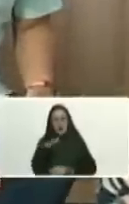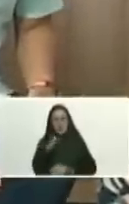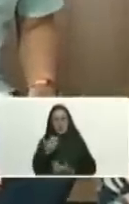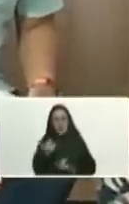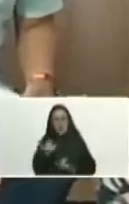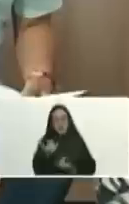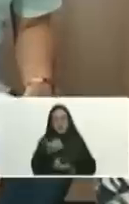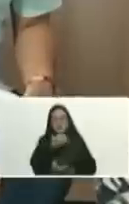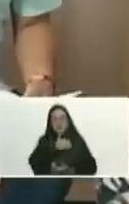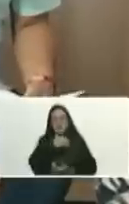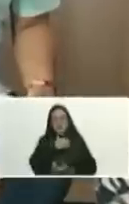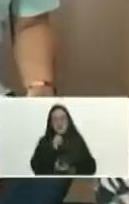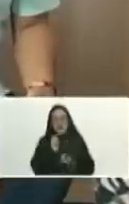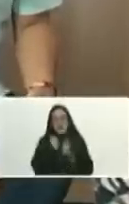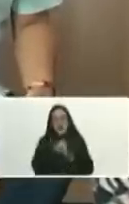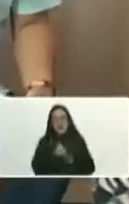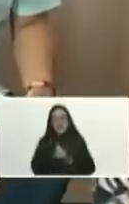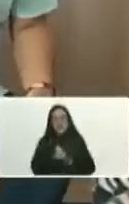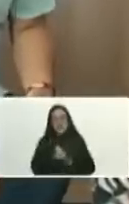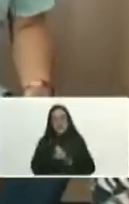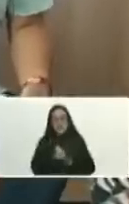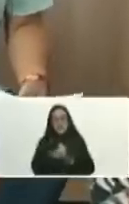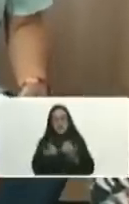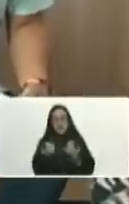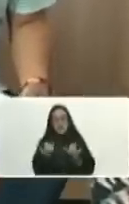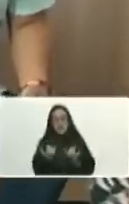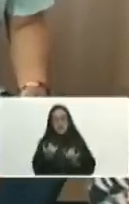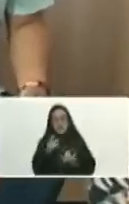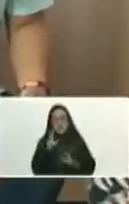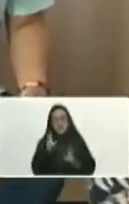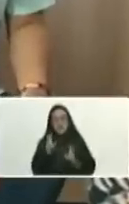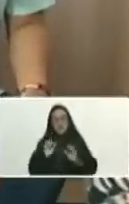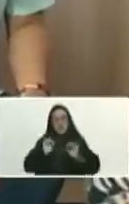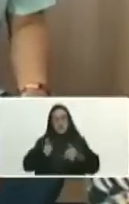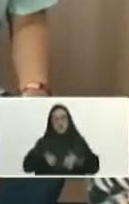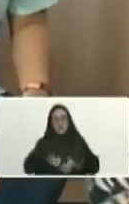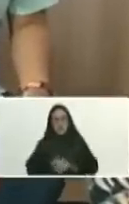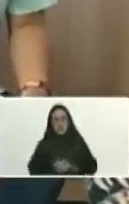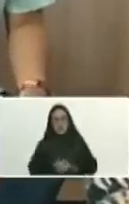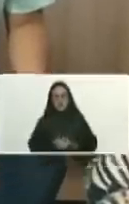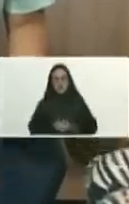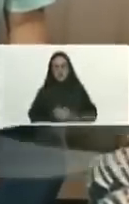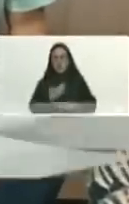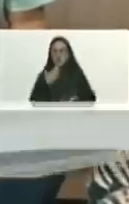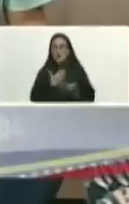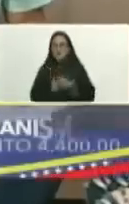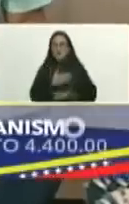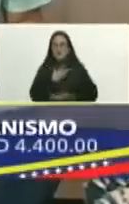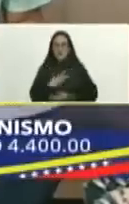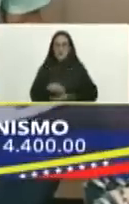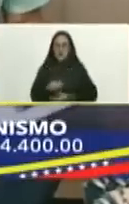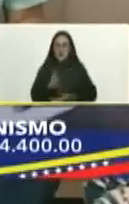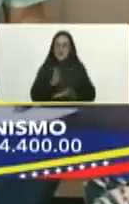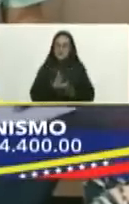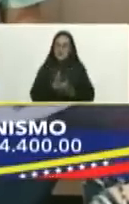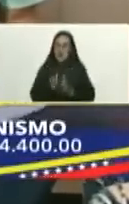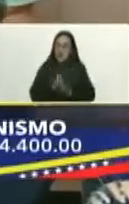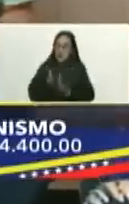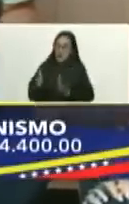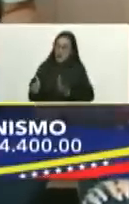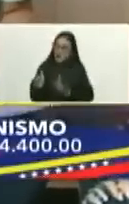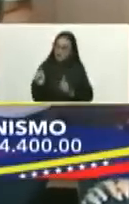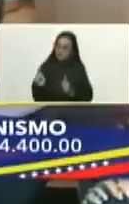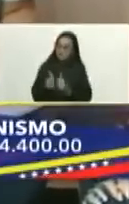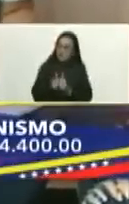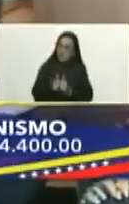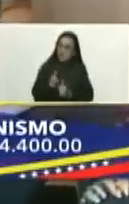al frente de los cambios, la transformación, esta nueva etapa, este nuevo comienzo. Gracias, presidente, por estar siempre al lado, por ser